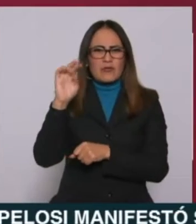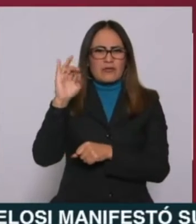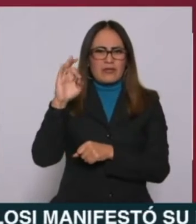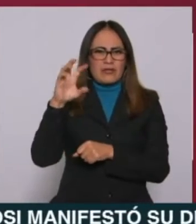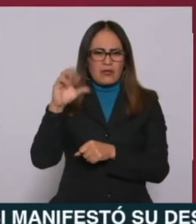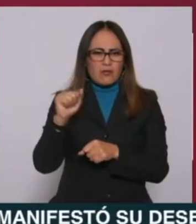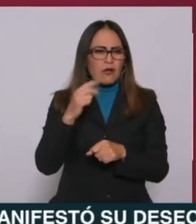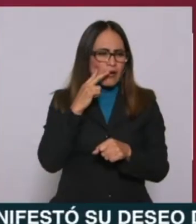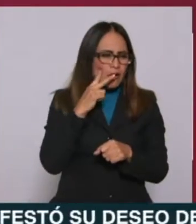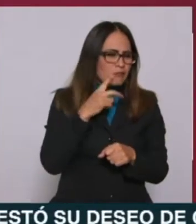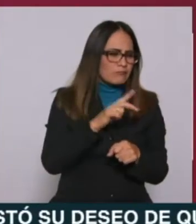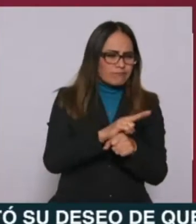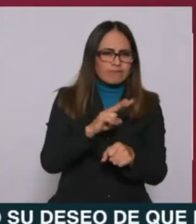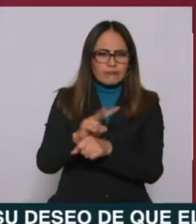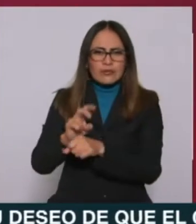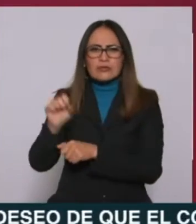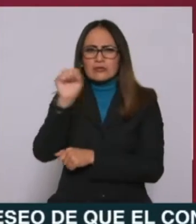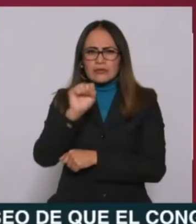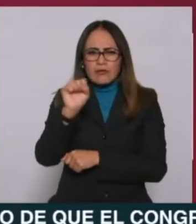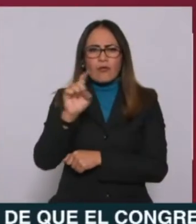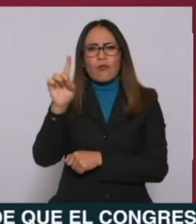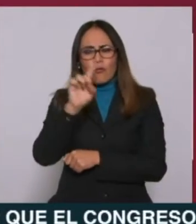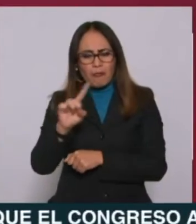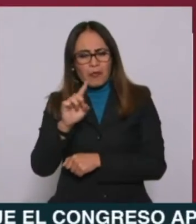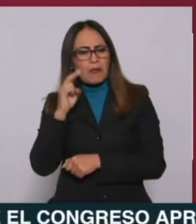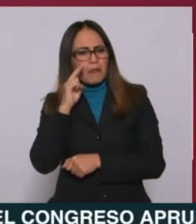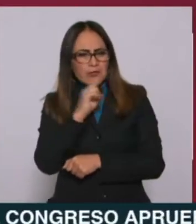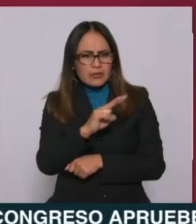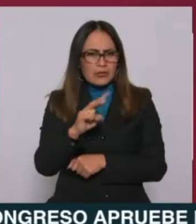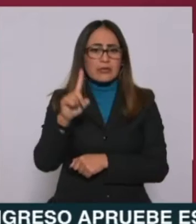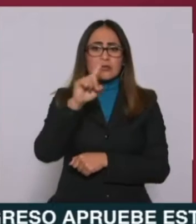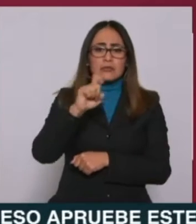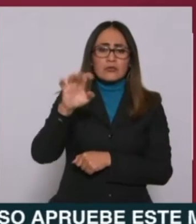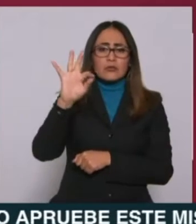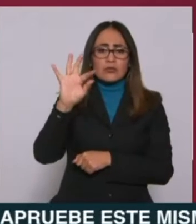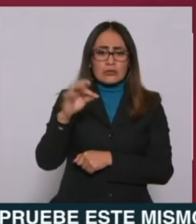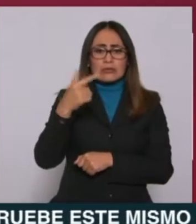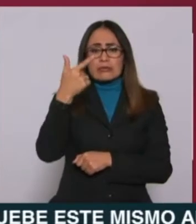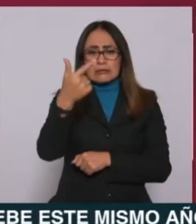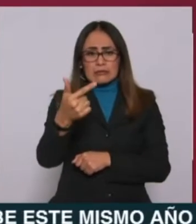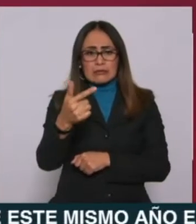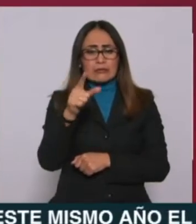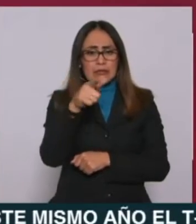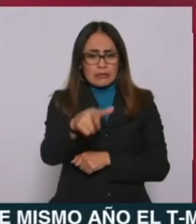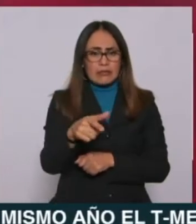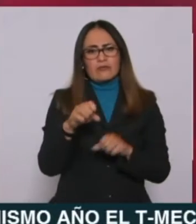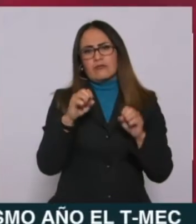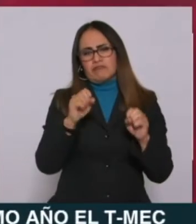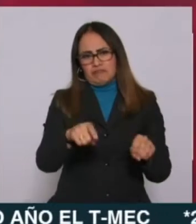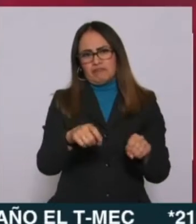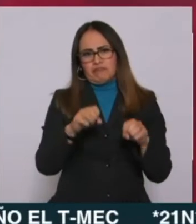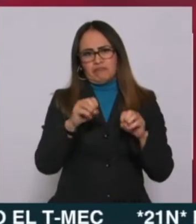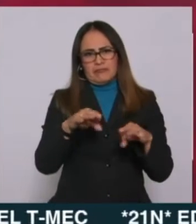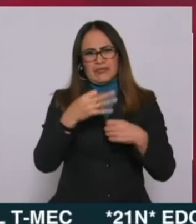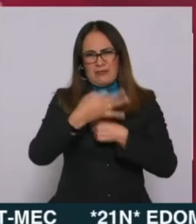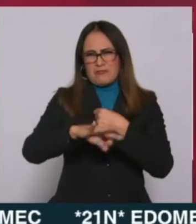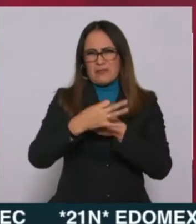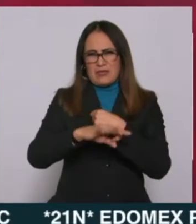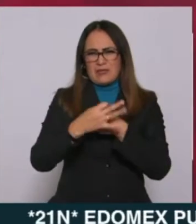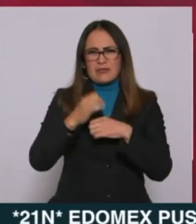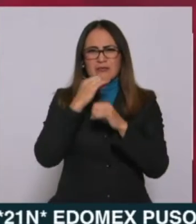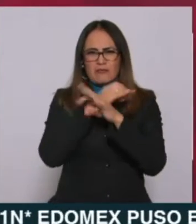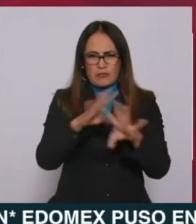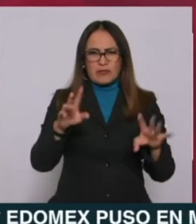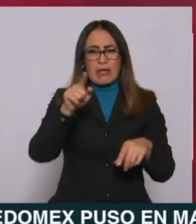estar atentos a lo largo del Buen Fin. 147 módulos que tenemos instalados en los lugares donde más